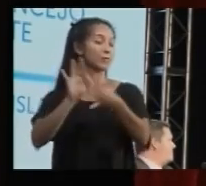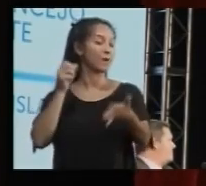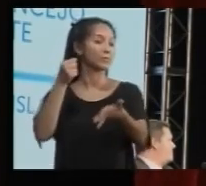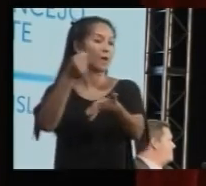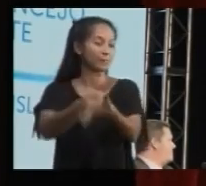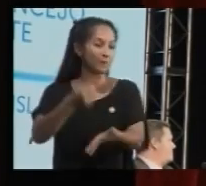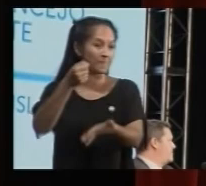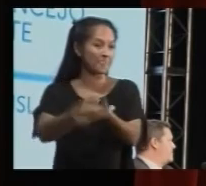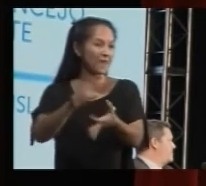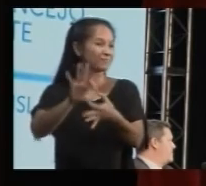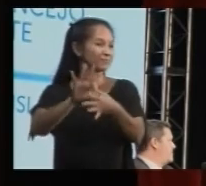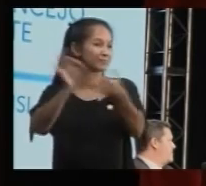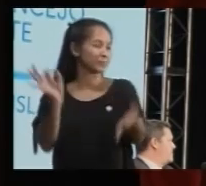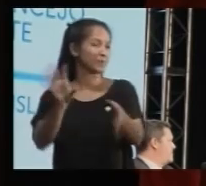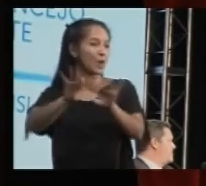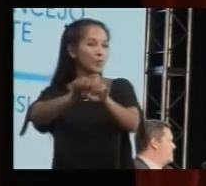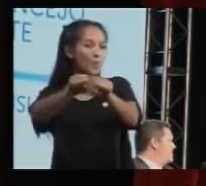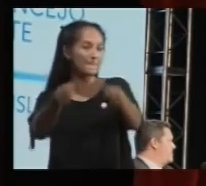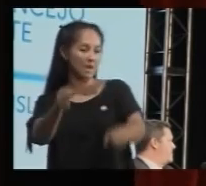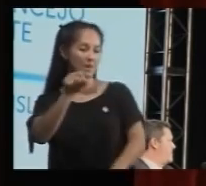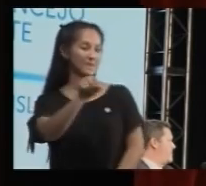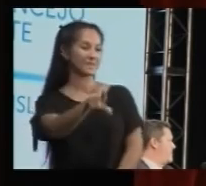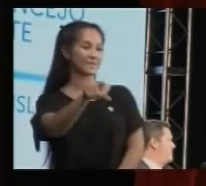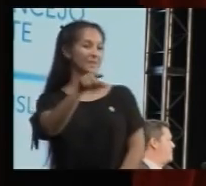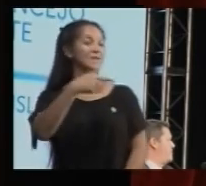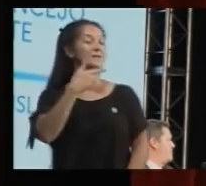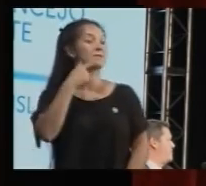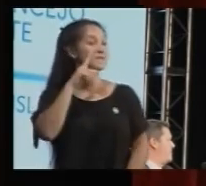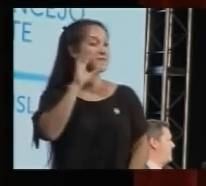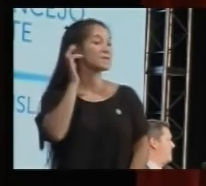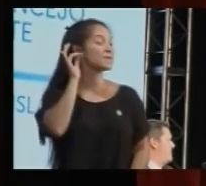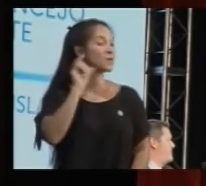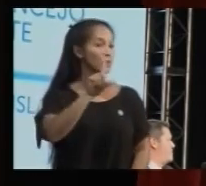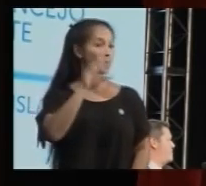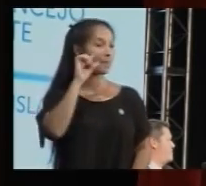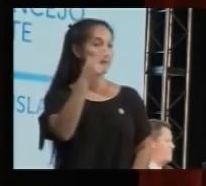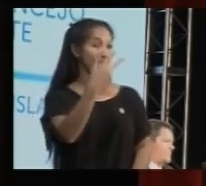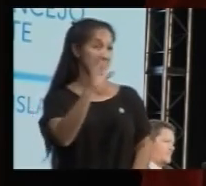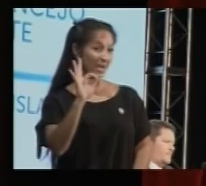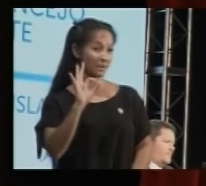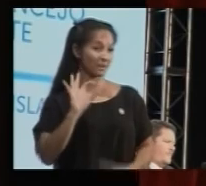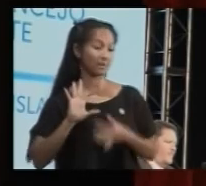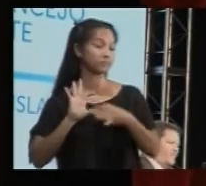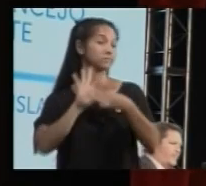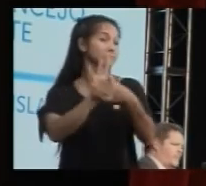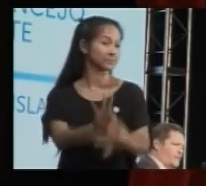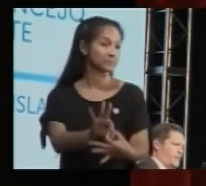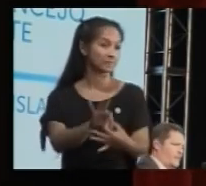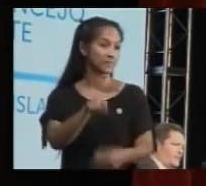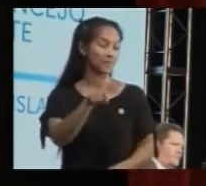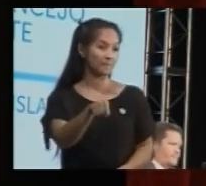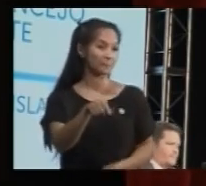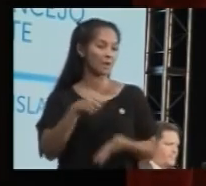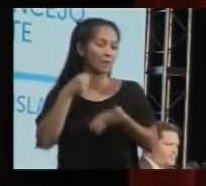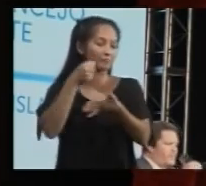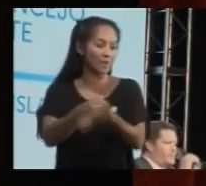la última cadena que en siglo XX nos ataba a la antigua dominación monárquica y monástica.